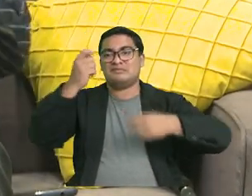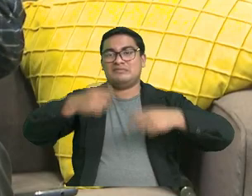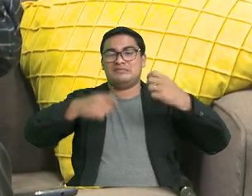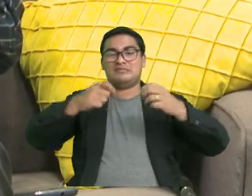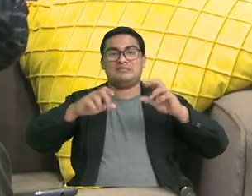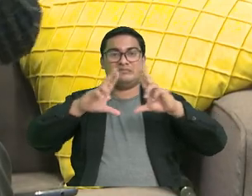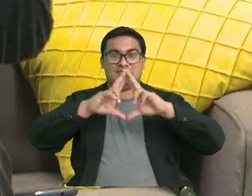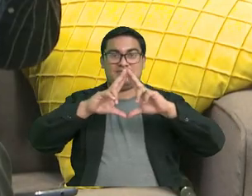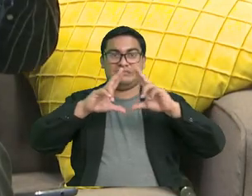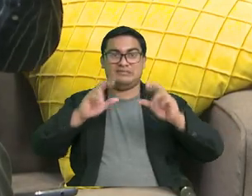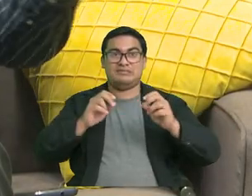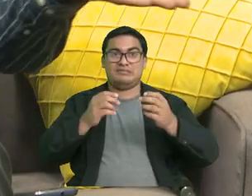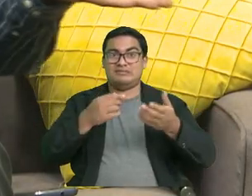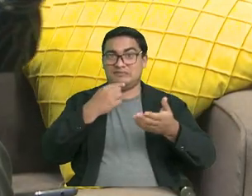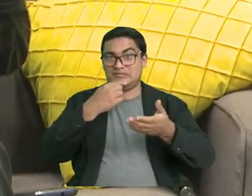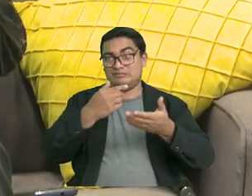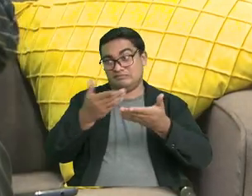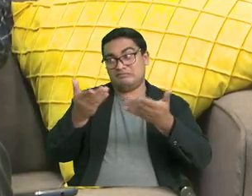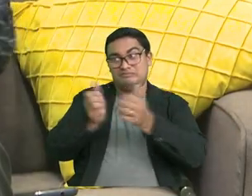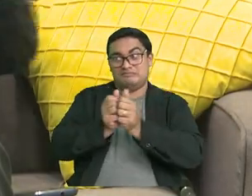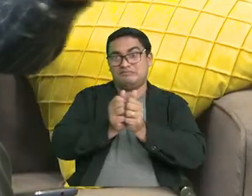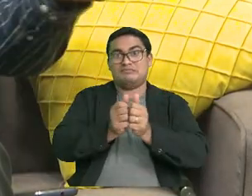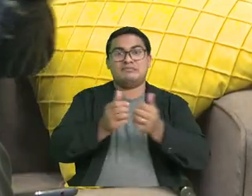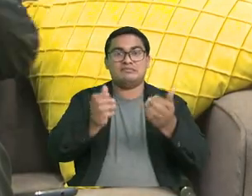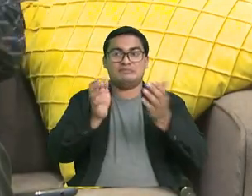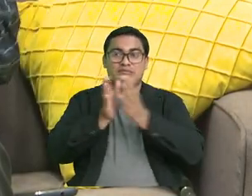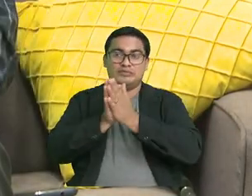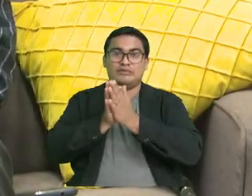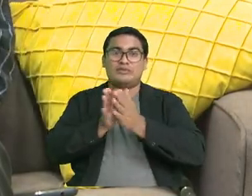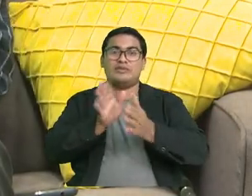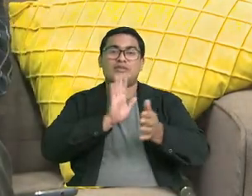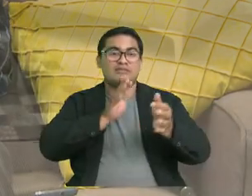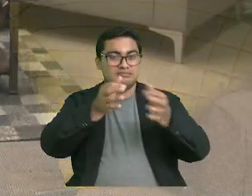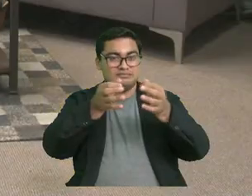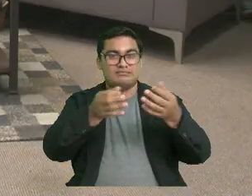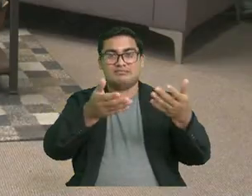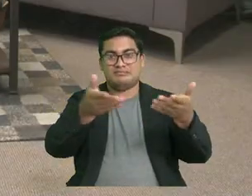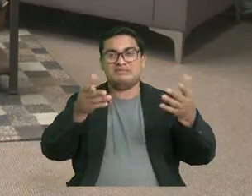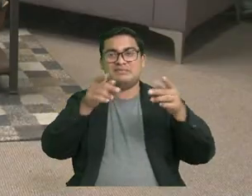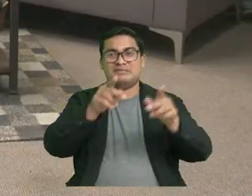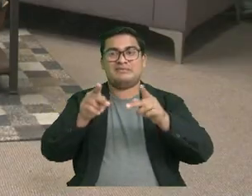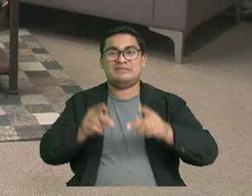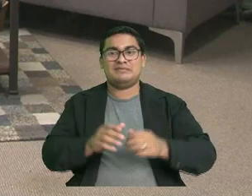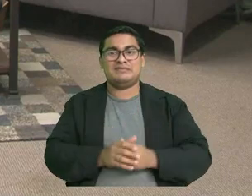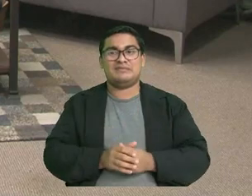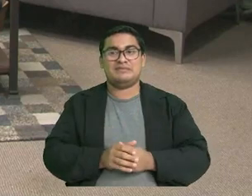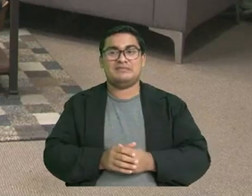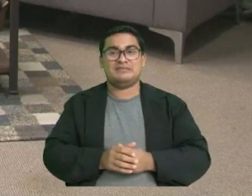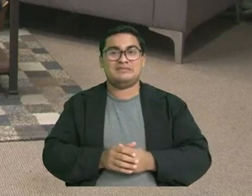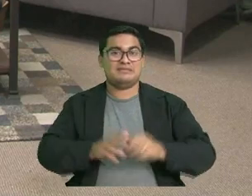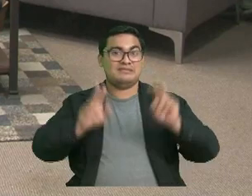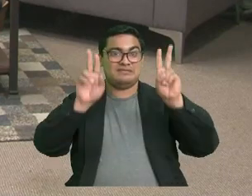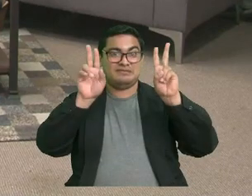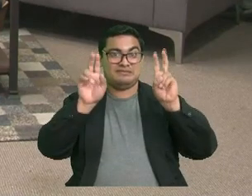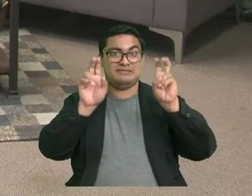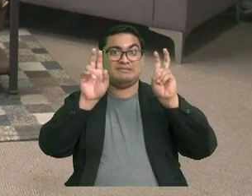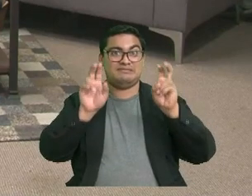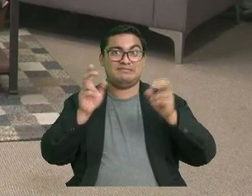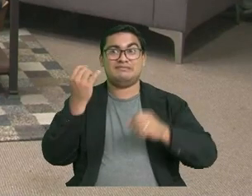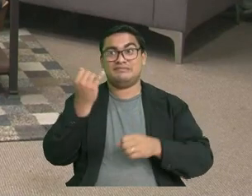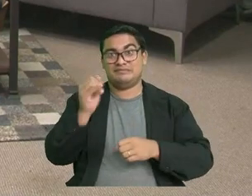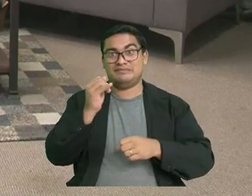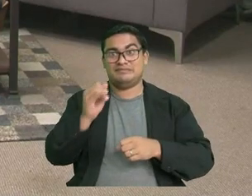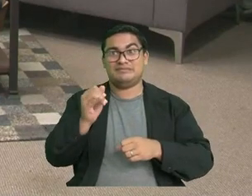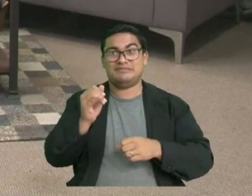a nuestro pueblo, pues también quisiera aprovechar su compañía y pedirle que se dirija, pues, a nuestro pueblo. Pero claro que nuestro tema,